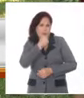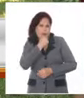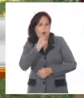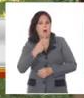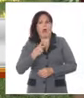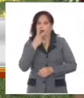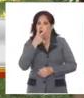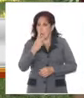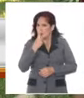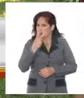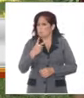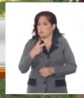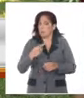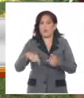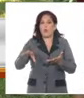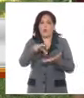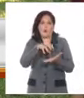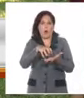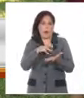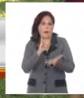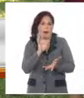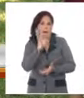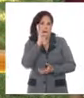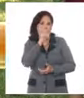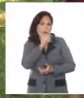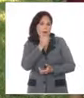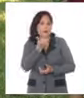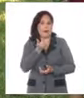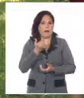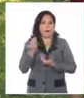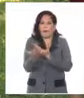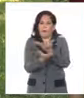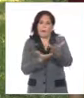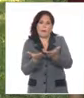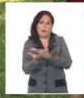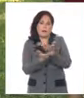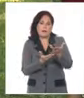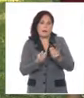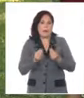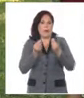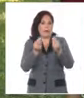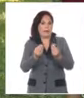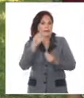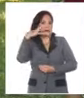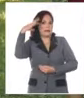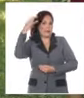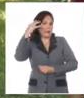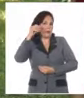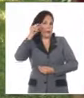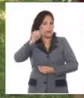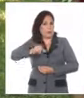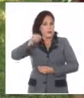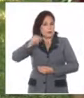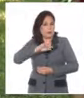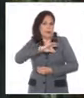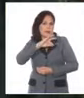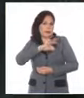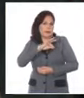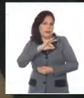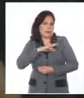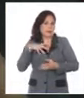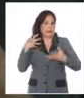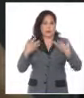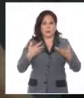hace un espacio renovador, pudiéramos decir, para seguir creando psicología, para seguir construyendo una psicología que permita el desarrollo humano.